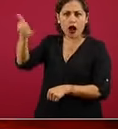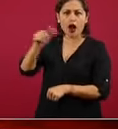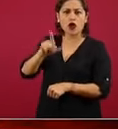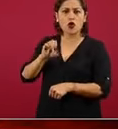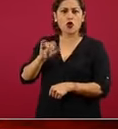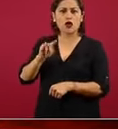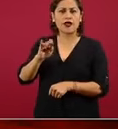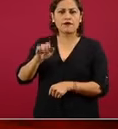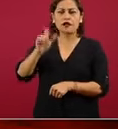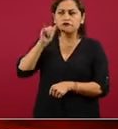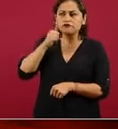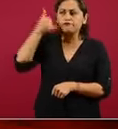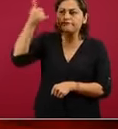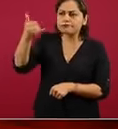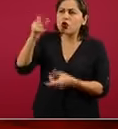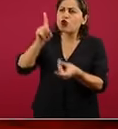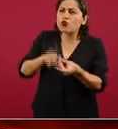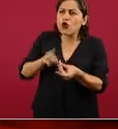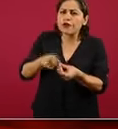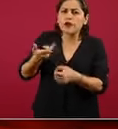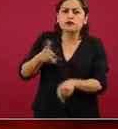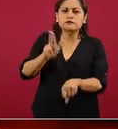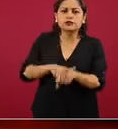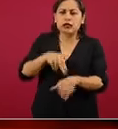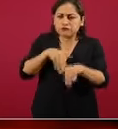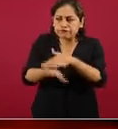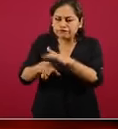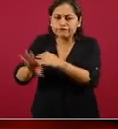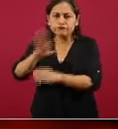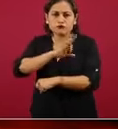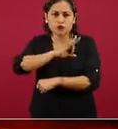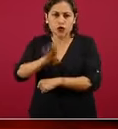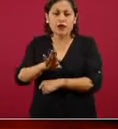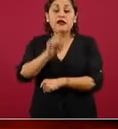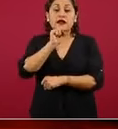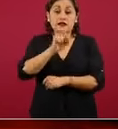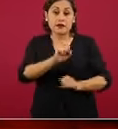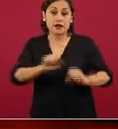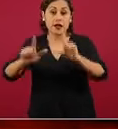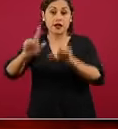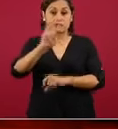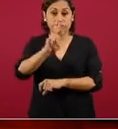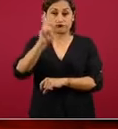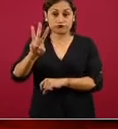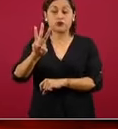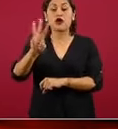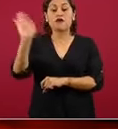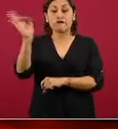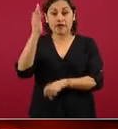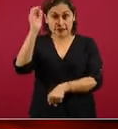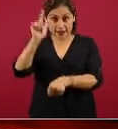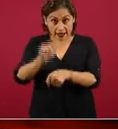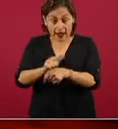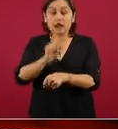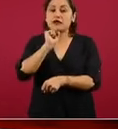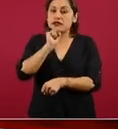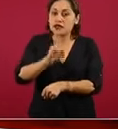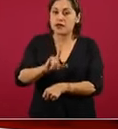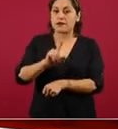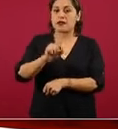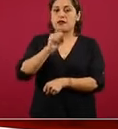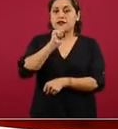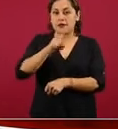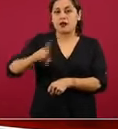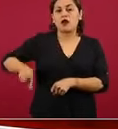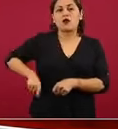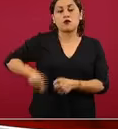como en las diferentes páginas, tanto de a nivel federal, pero en la Ciudad de México también tiene un portal muy importante y muy